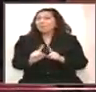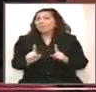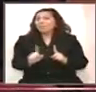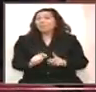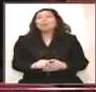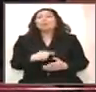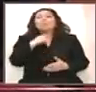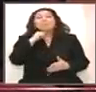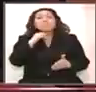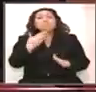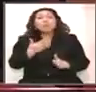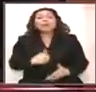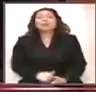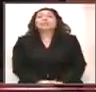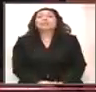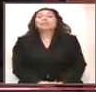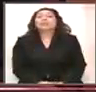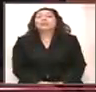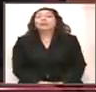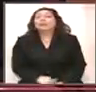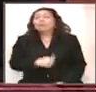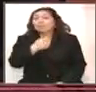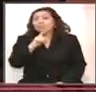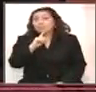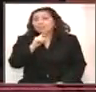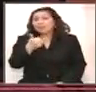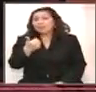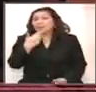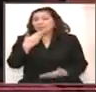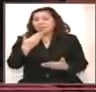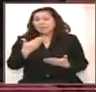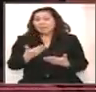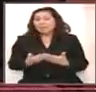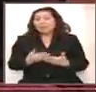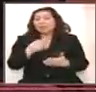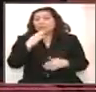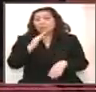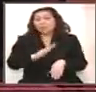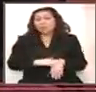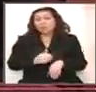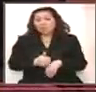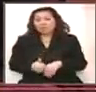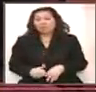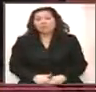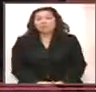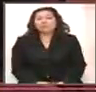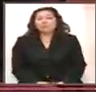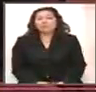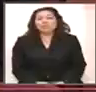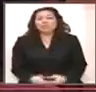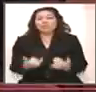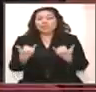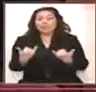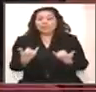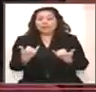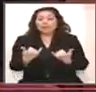los homicidios violentos o dolosos de las tentativas o culposas. Estas